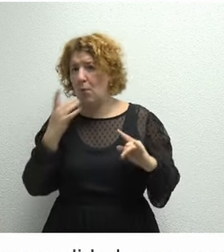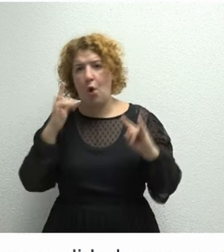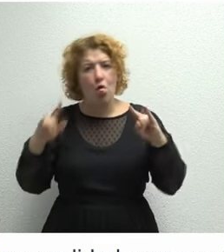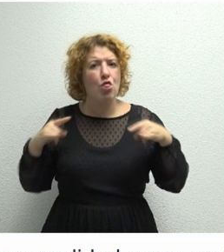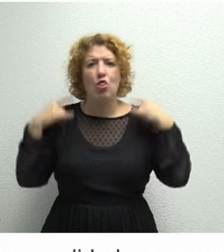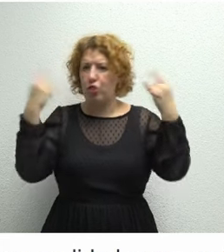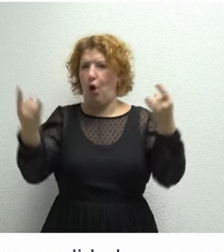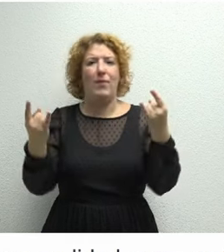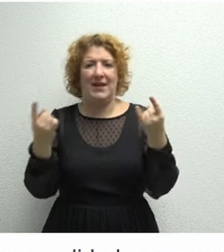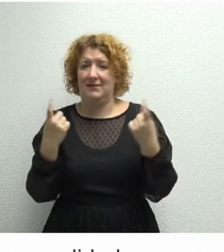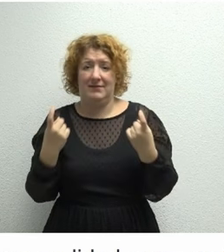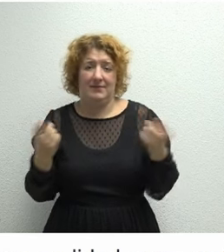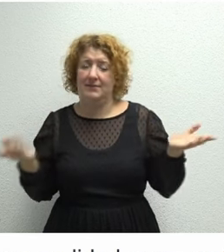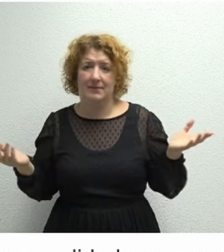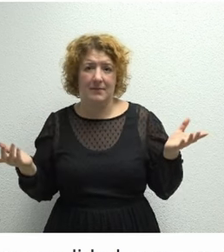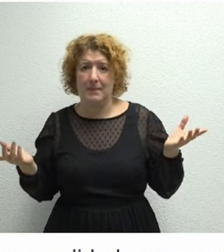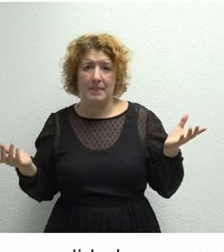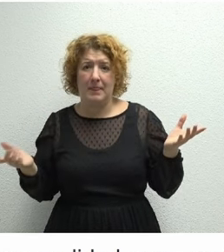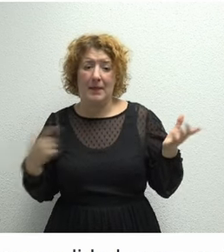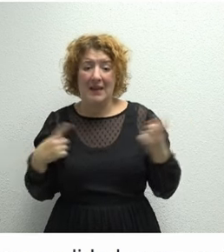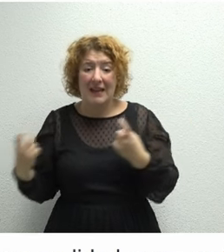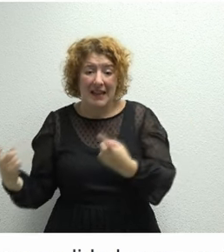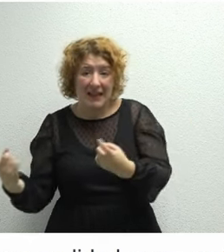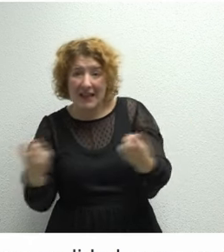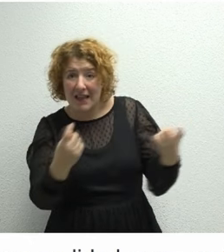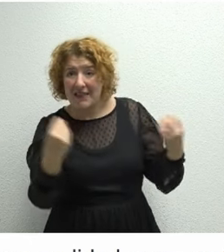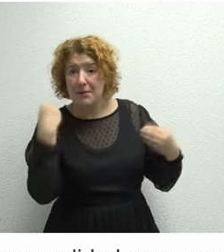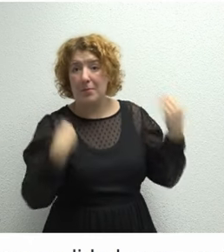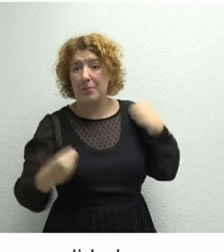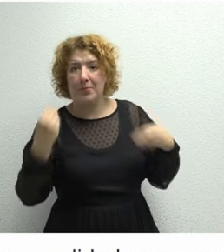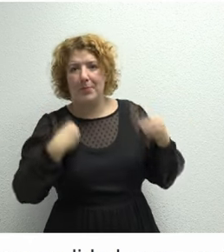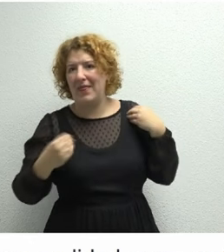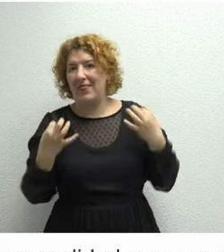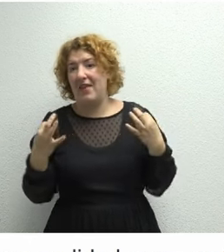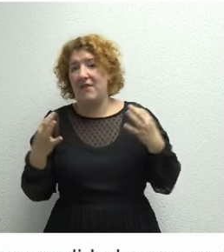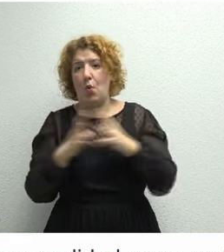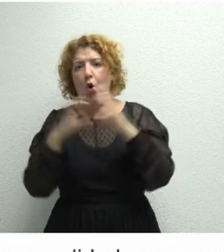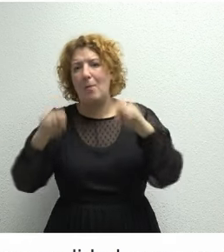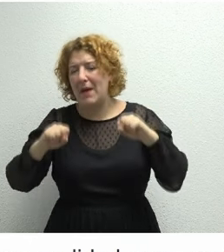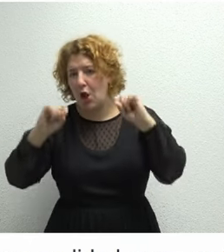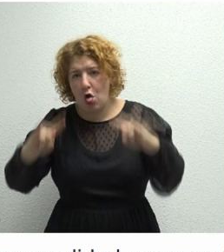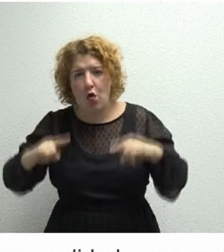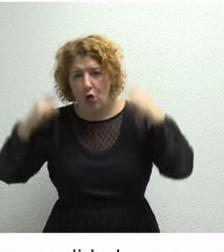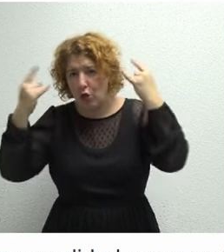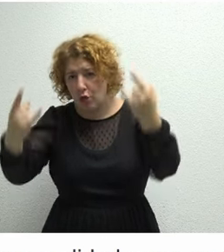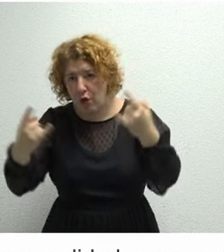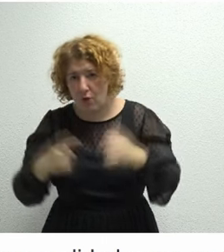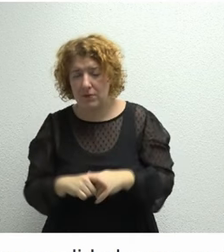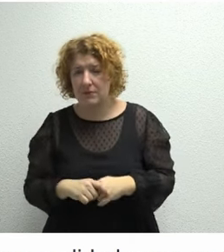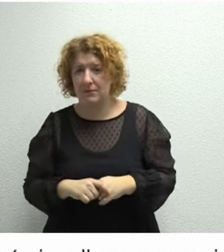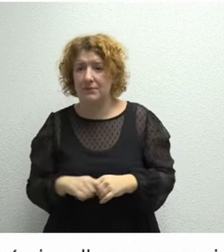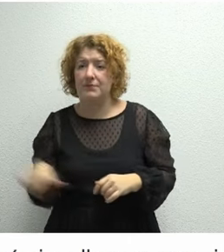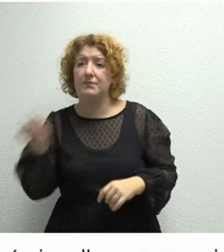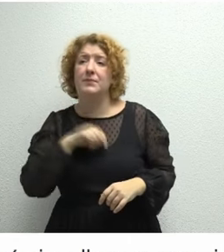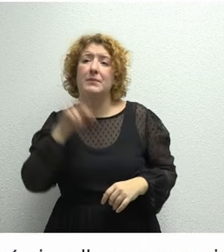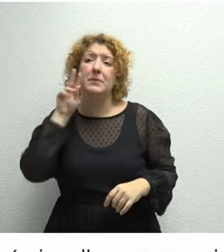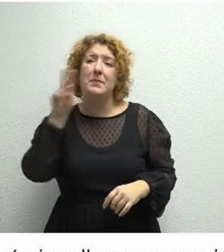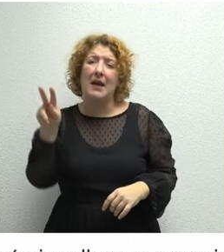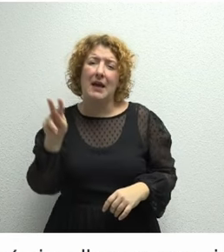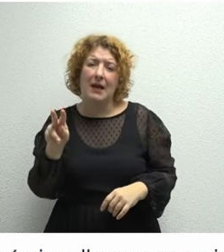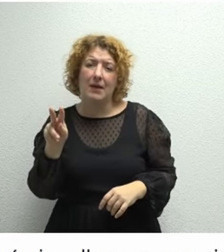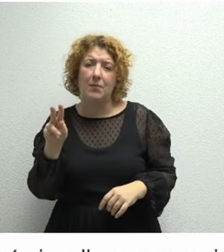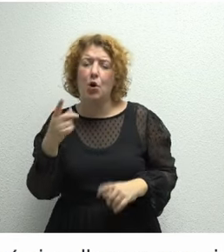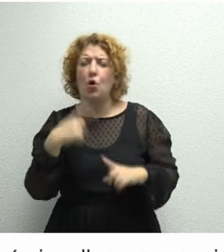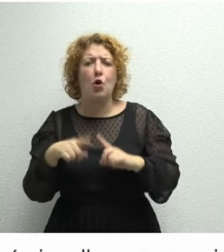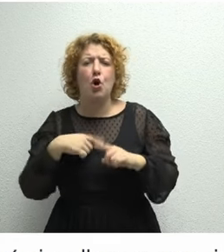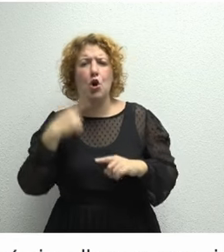para poder atender los servicios que que las personas nos están solicitando ahora mismo No eso es un poco la parte que se ve no pero y Cuál es la parte